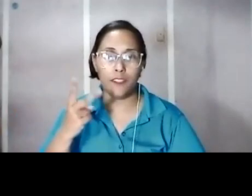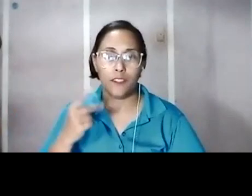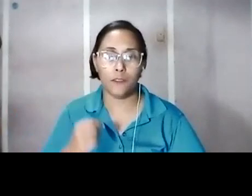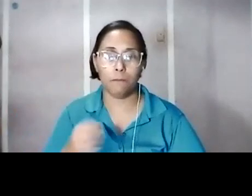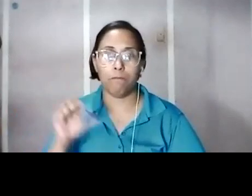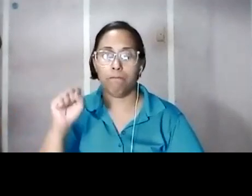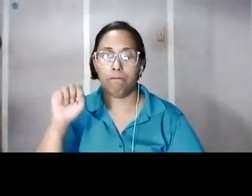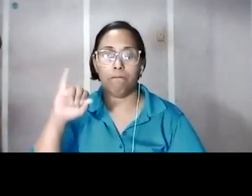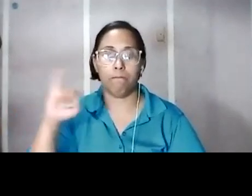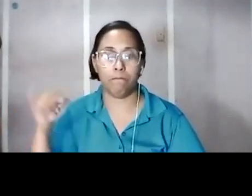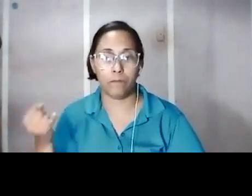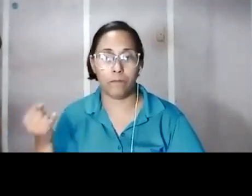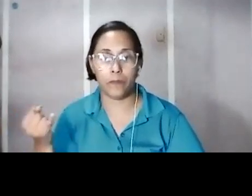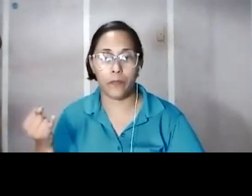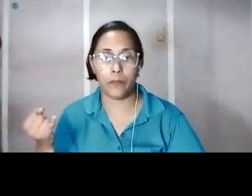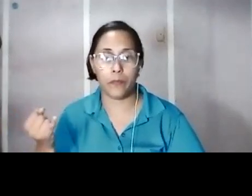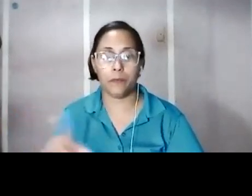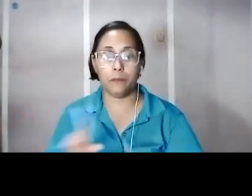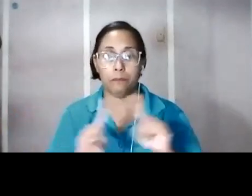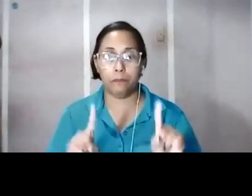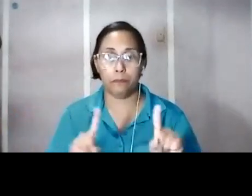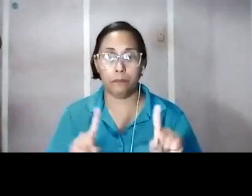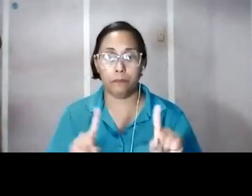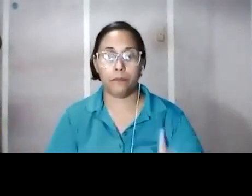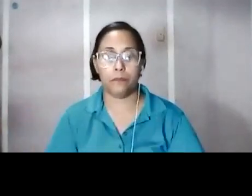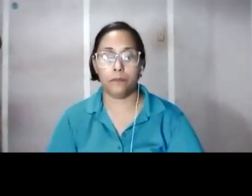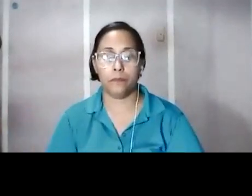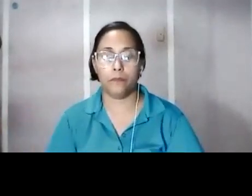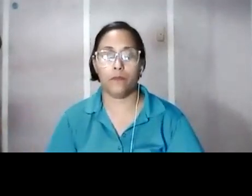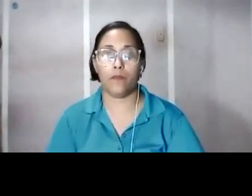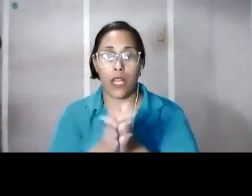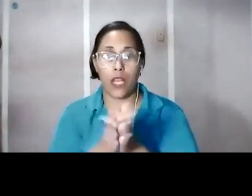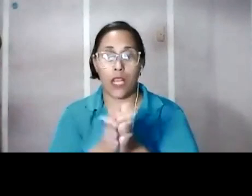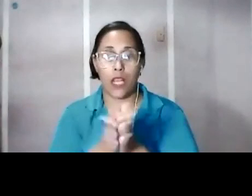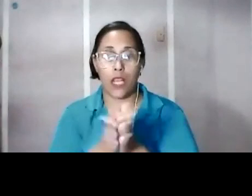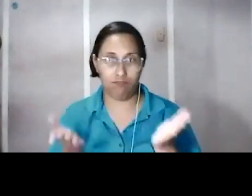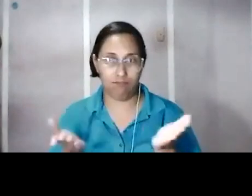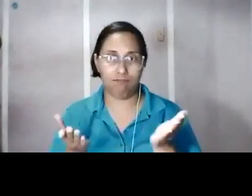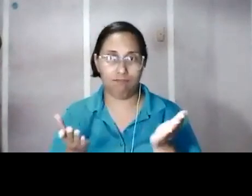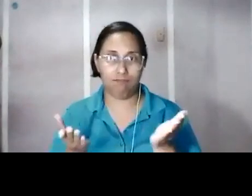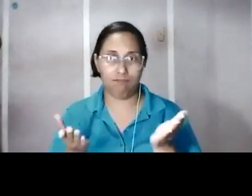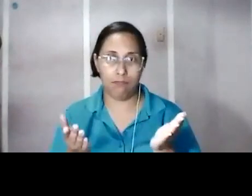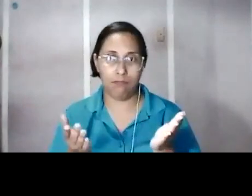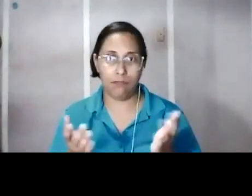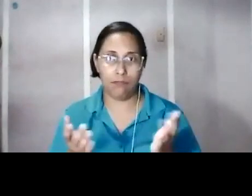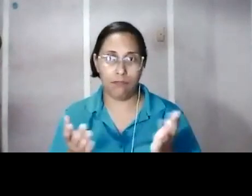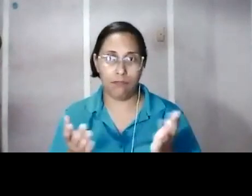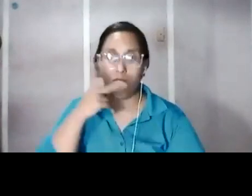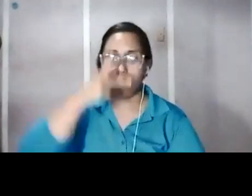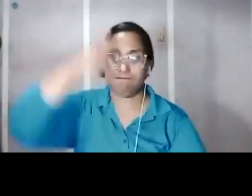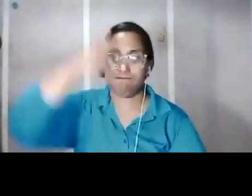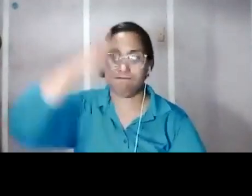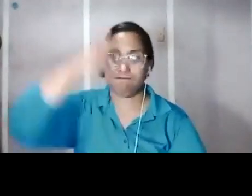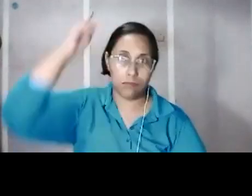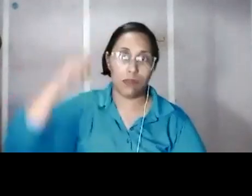San Juan, pero los libros de la audiencia de lo criminal en Ponce,